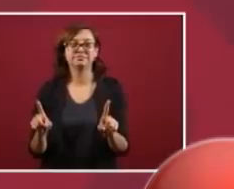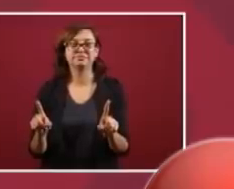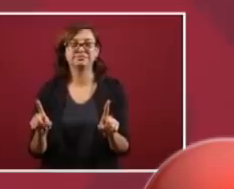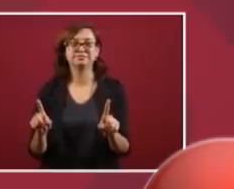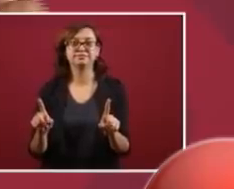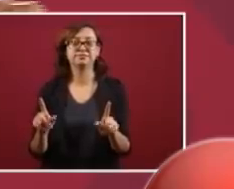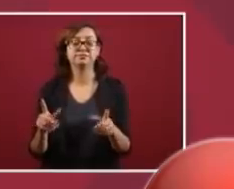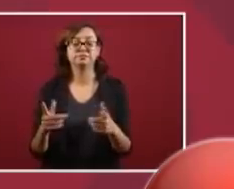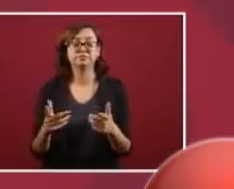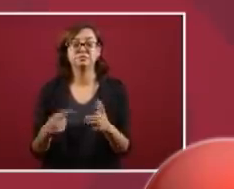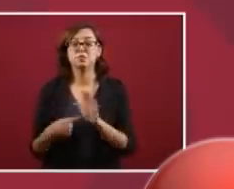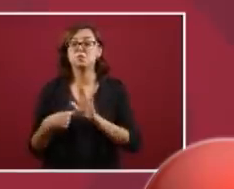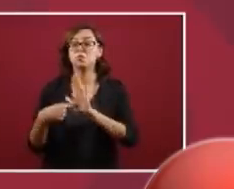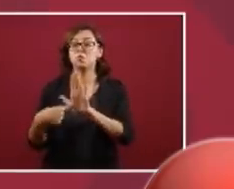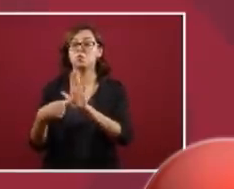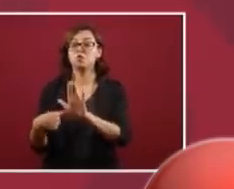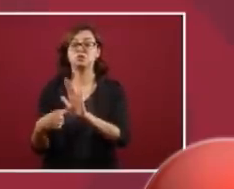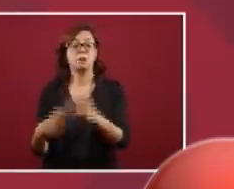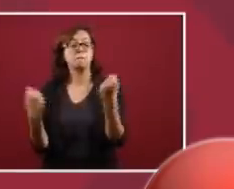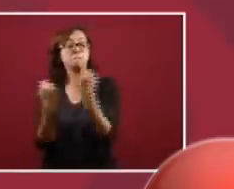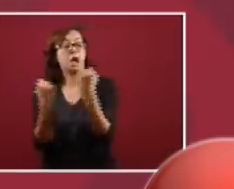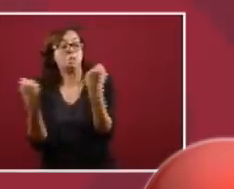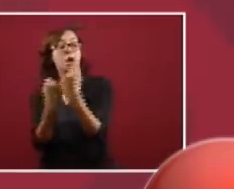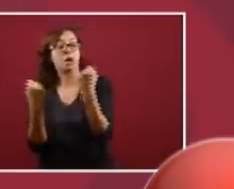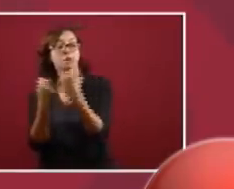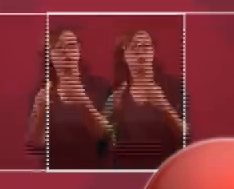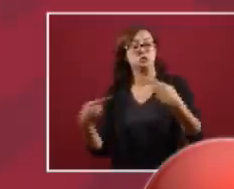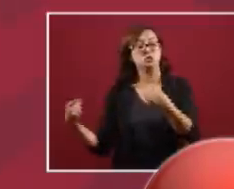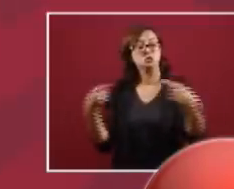hubo confrontación permanente.